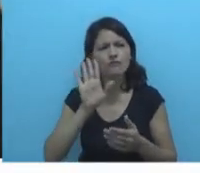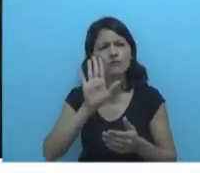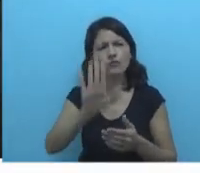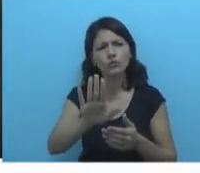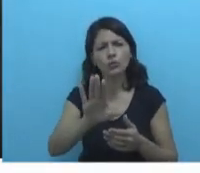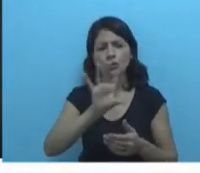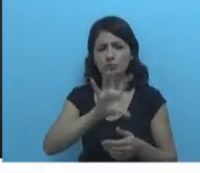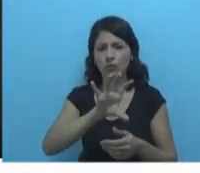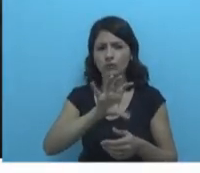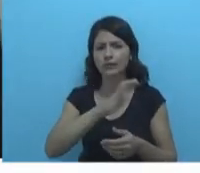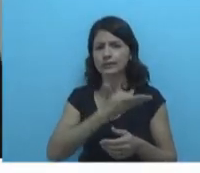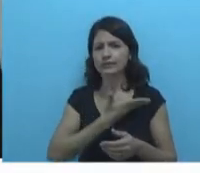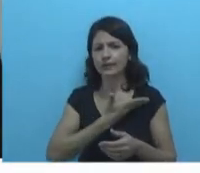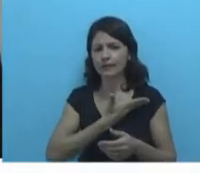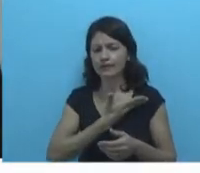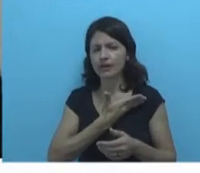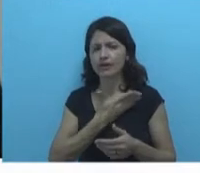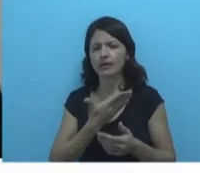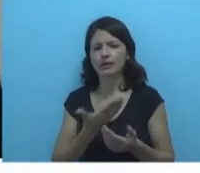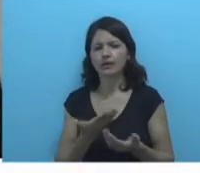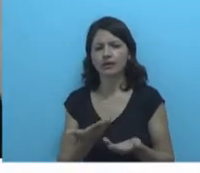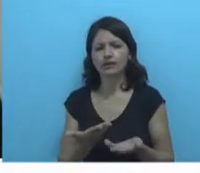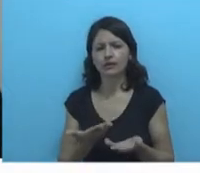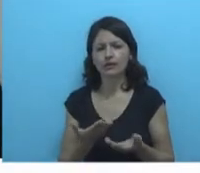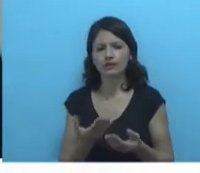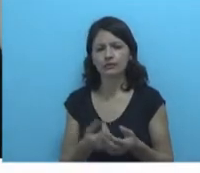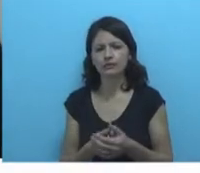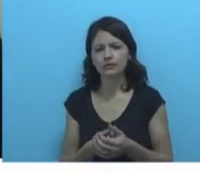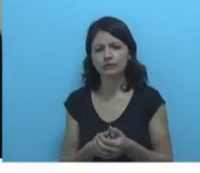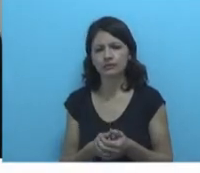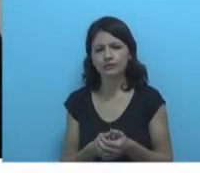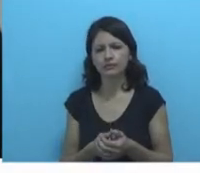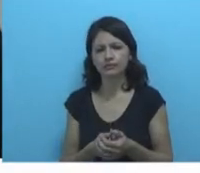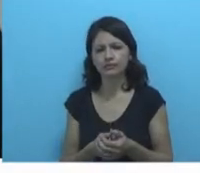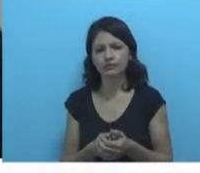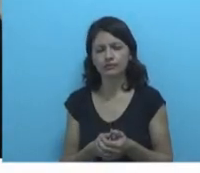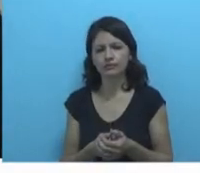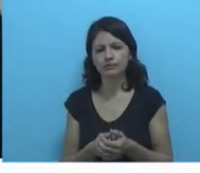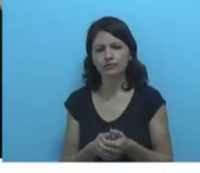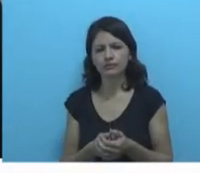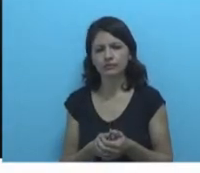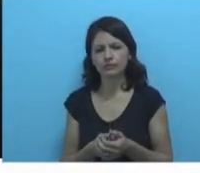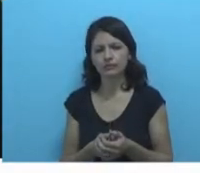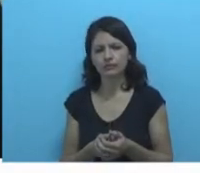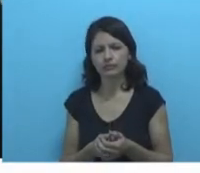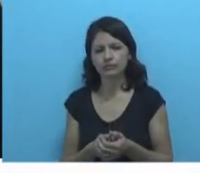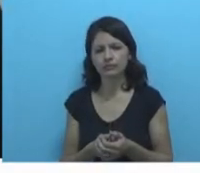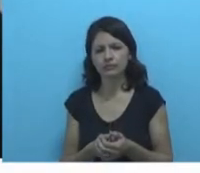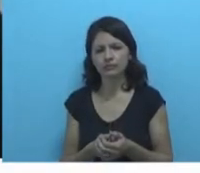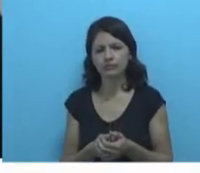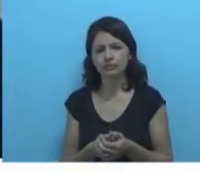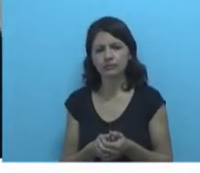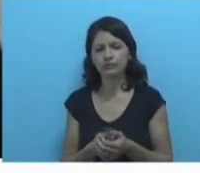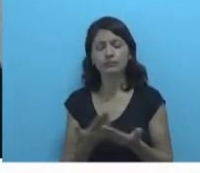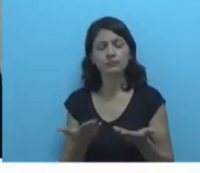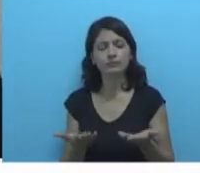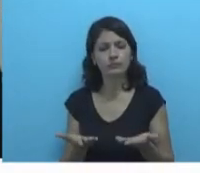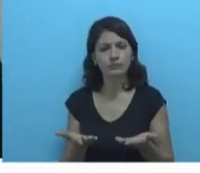de la provincia y la defensa del federalismo a aquellos que,